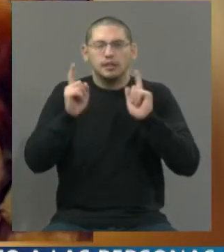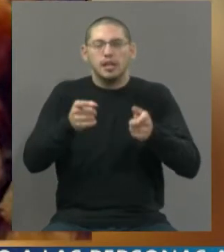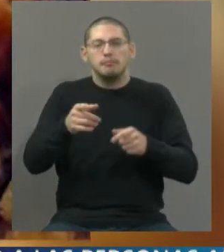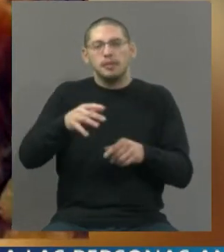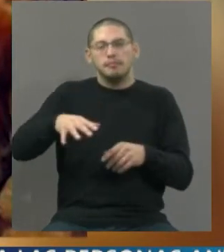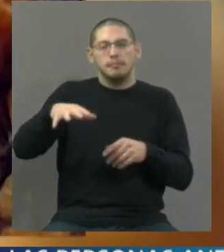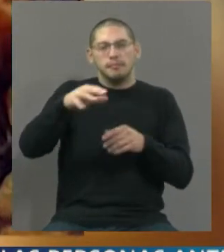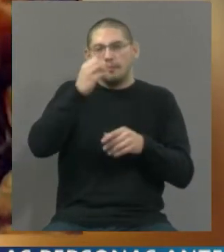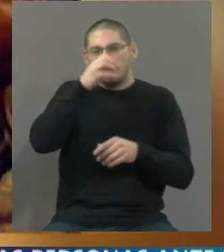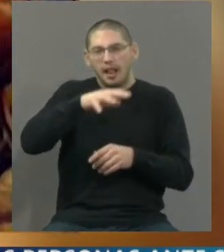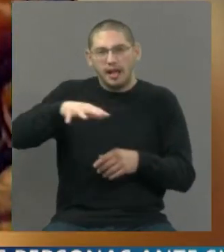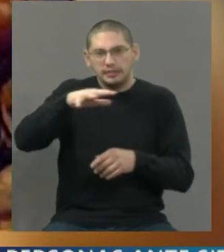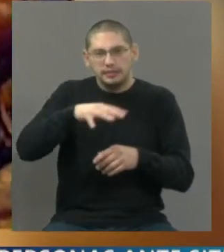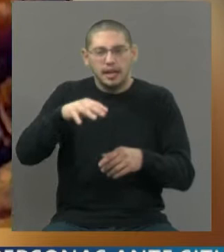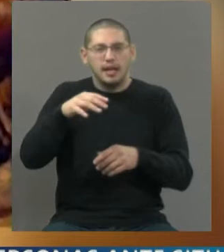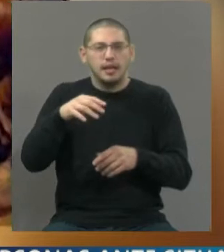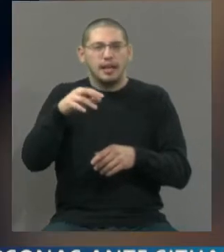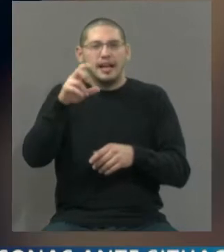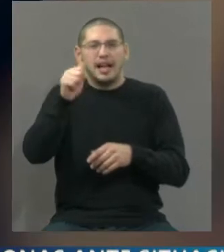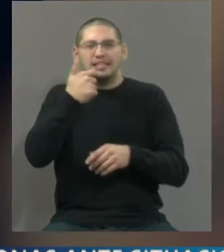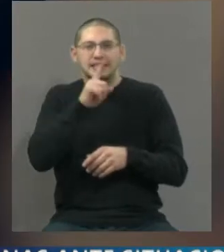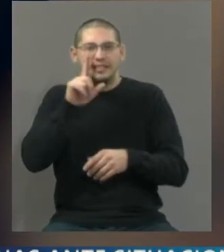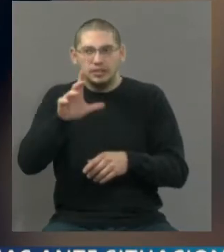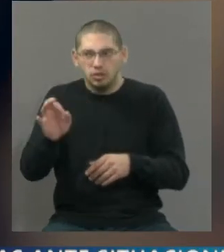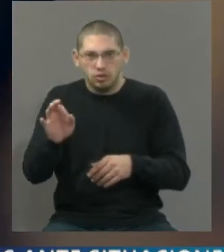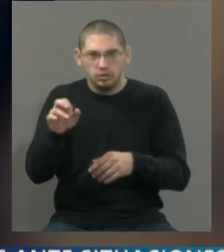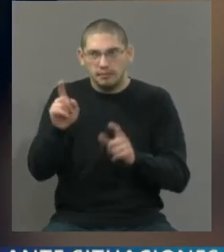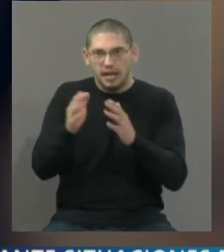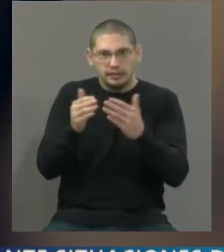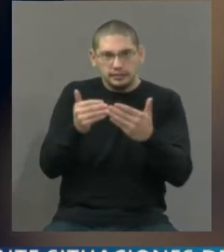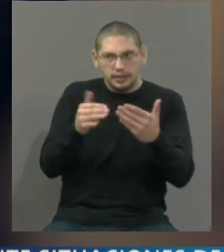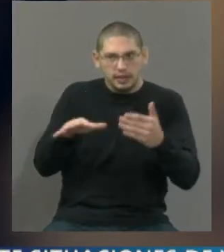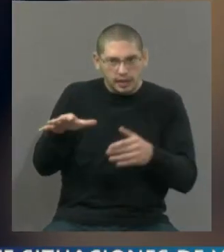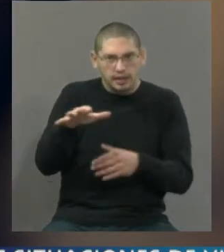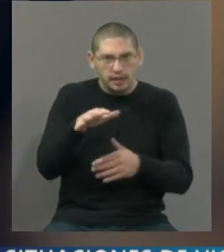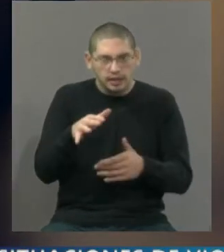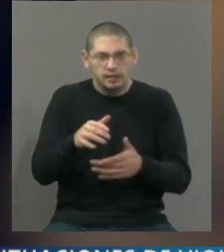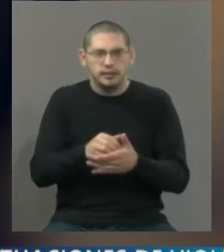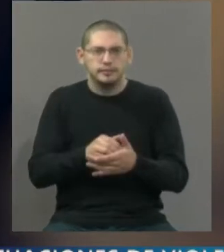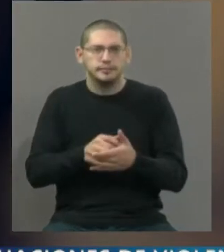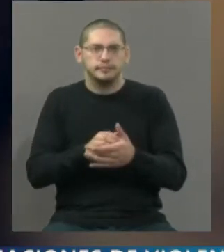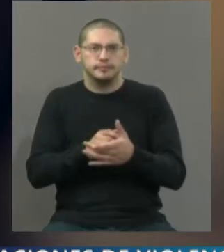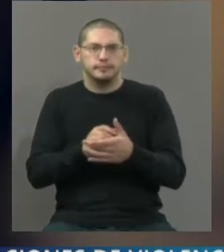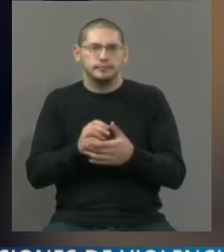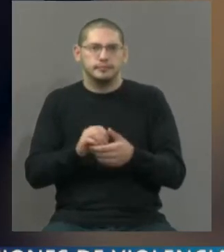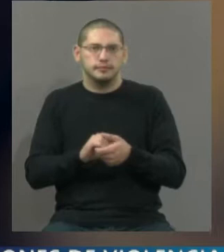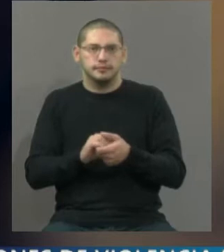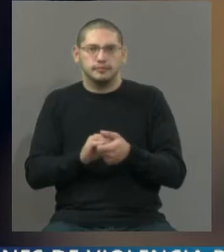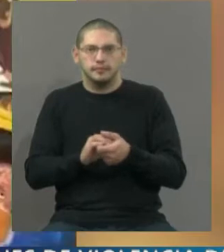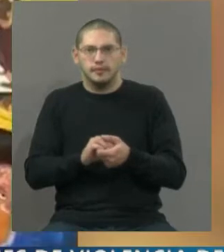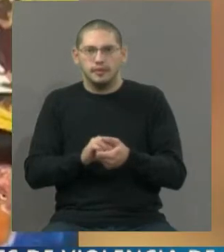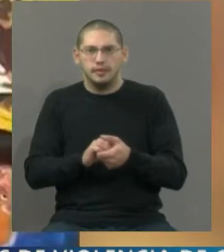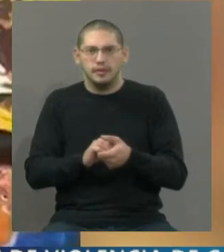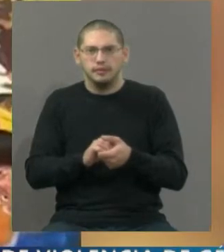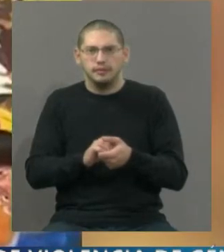Castillo, de haber vivido muy cerquita de ahí, o pensar que tuvo una transformación también en Mendoza, porque en Mendoza fue padre.